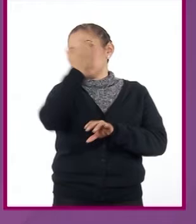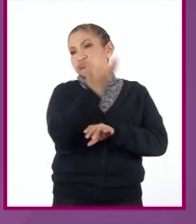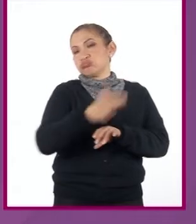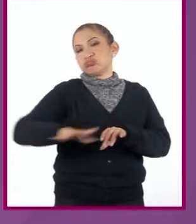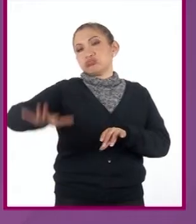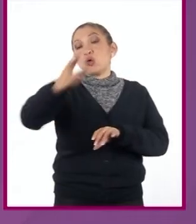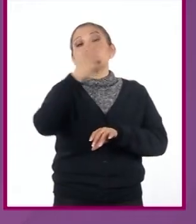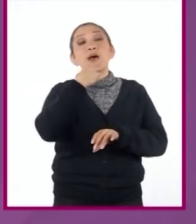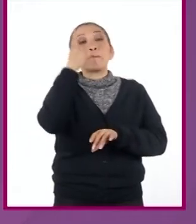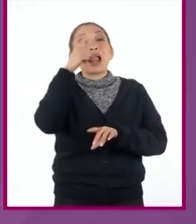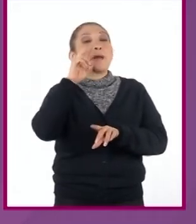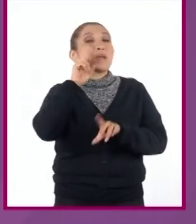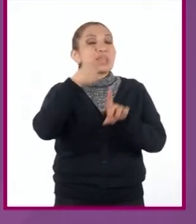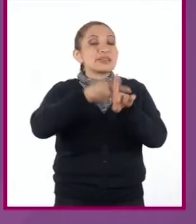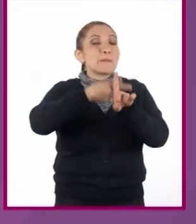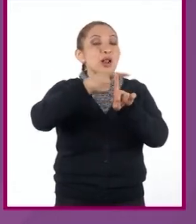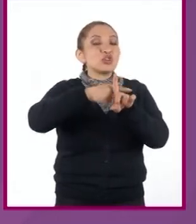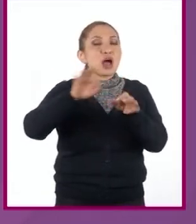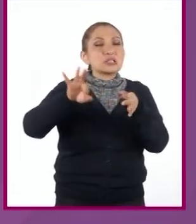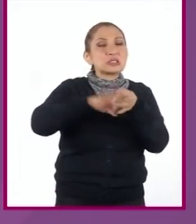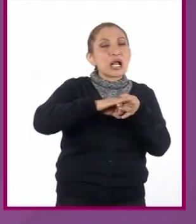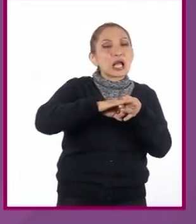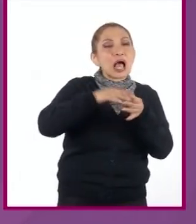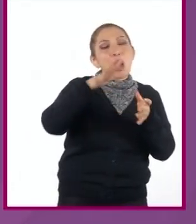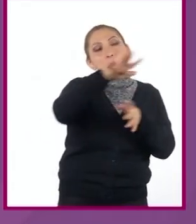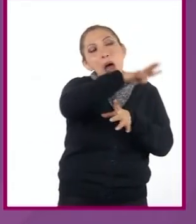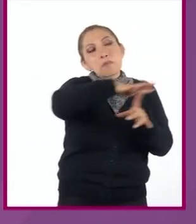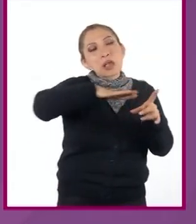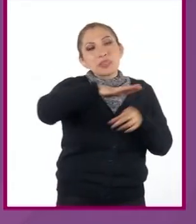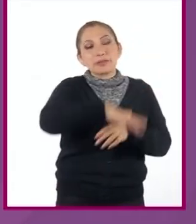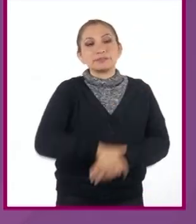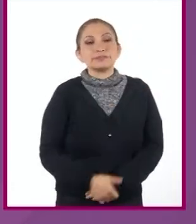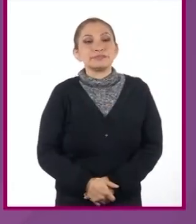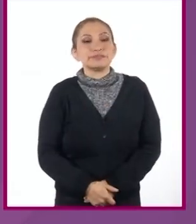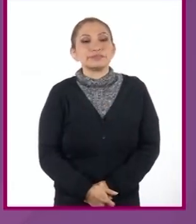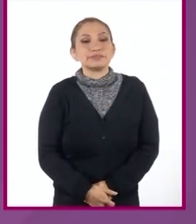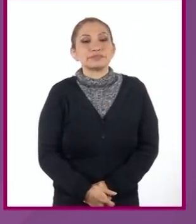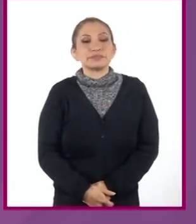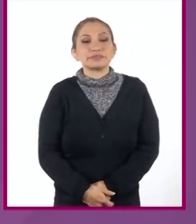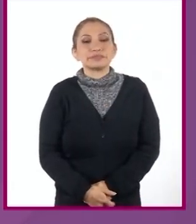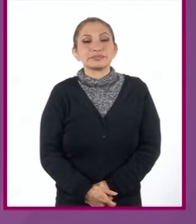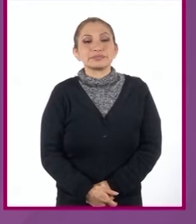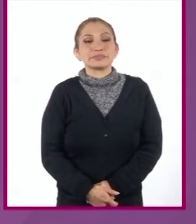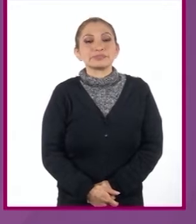usado para medir temperaturas cercanas a la temperatura ambiental.